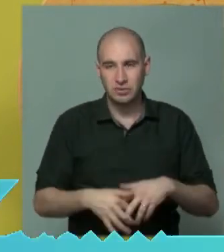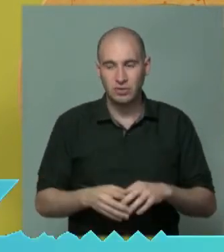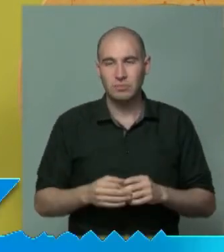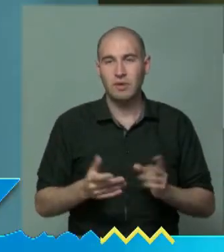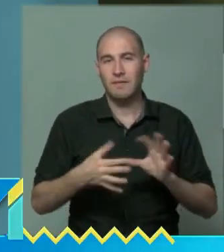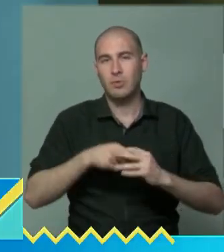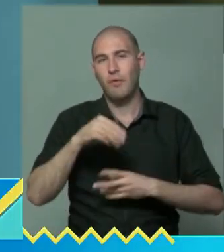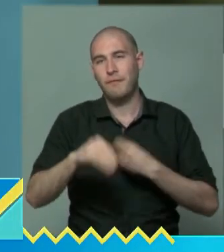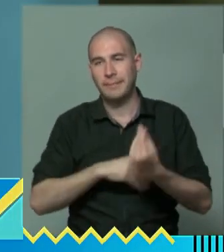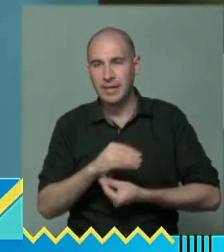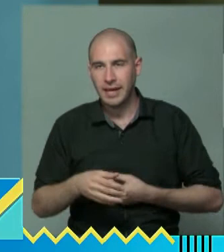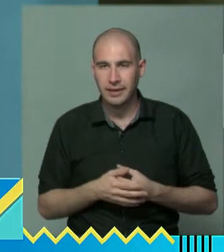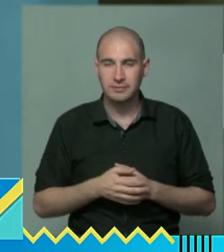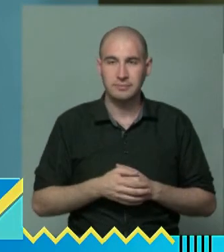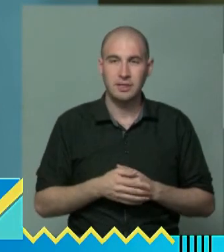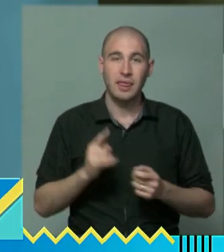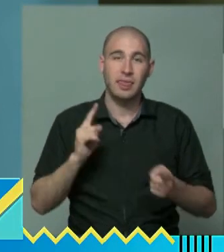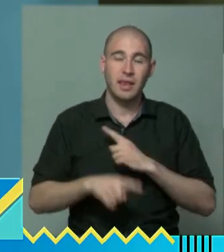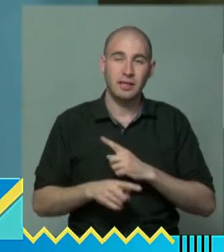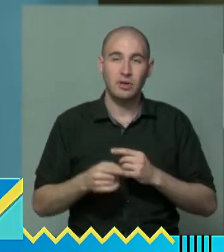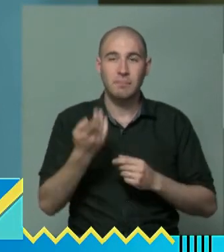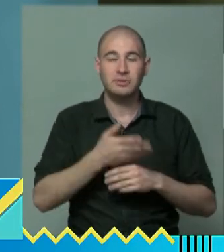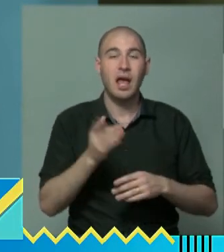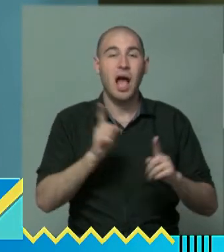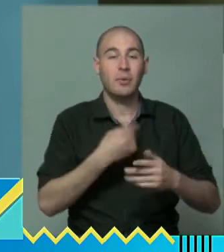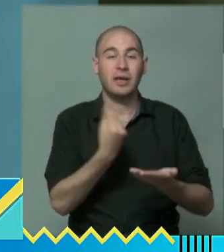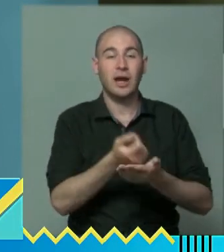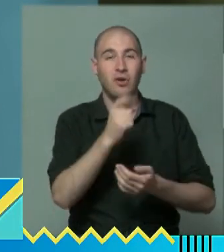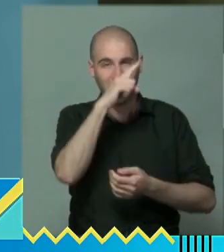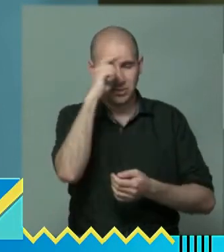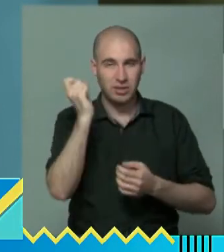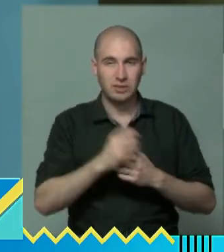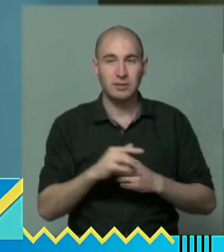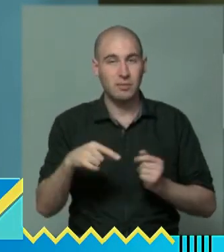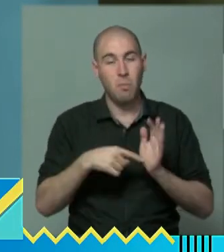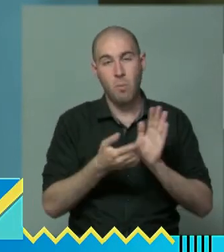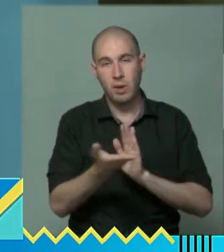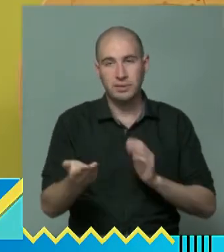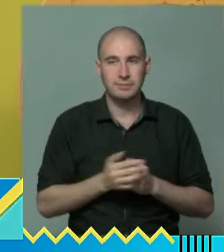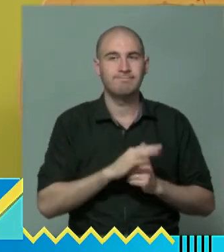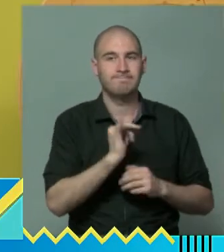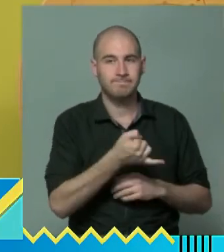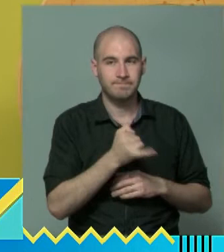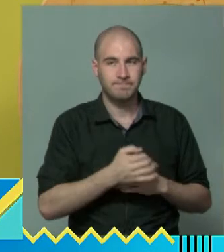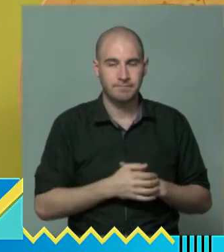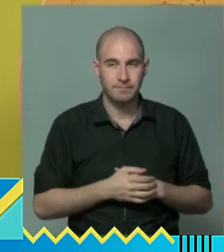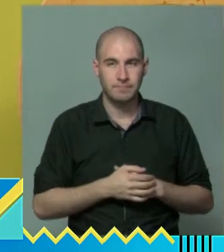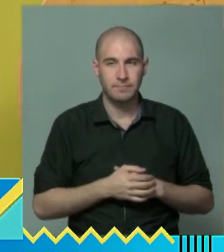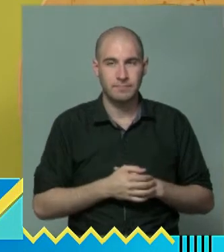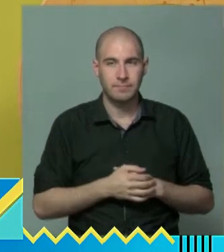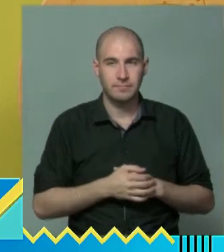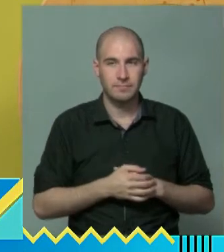se quieren, familiares, directos con algunos funcionarios a nivel nacional que le permitían esto, ¿no es cierto? Sí, puede ser.